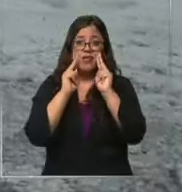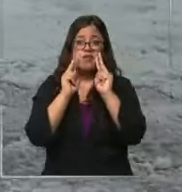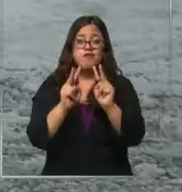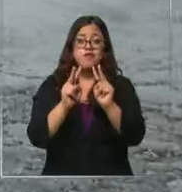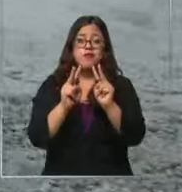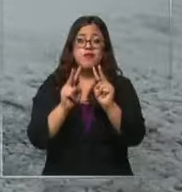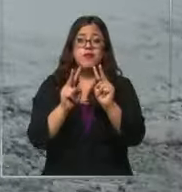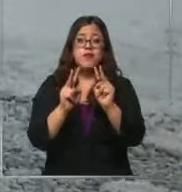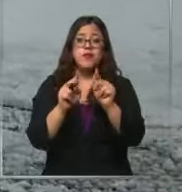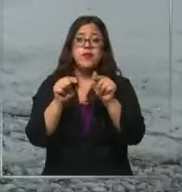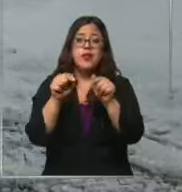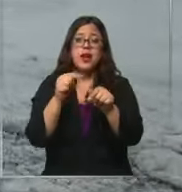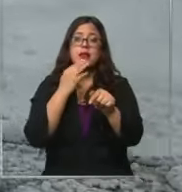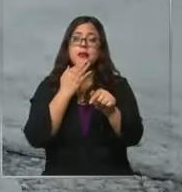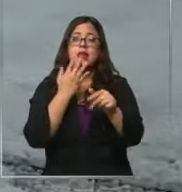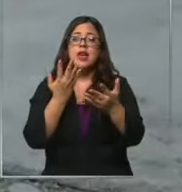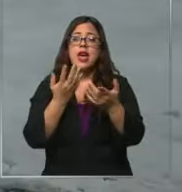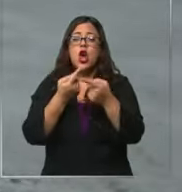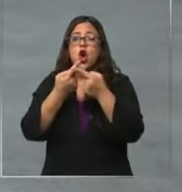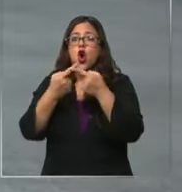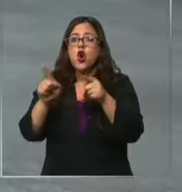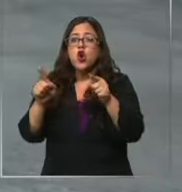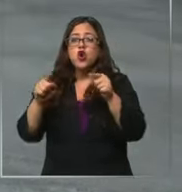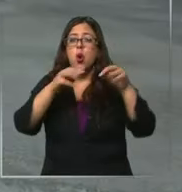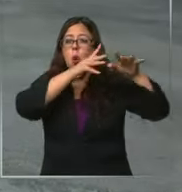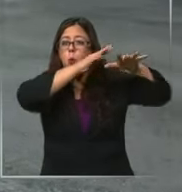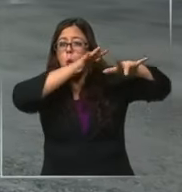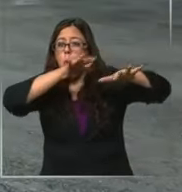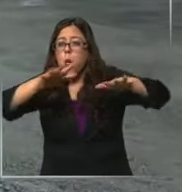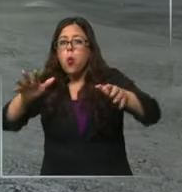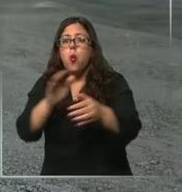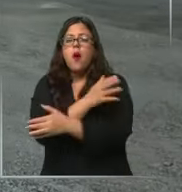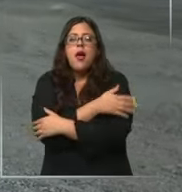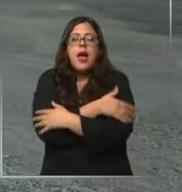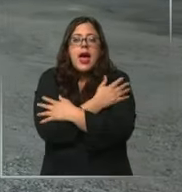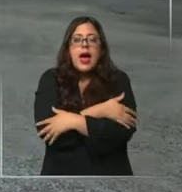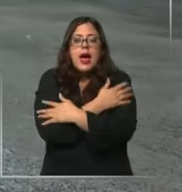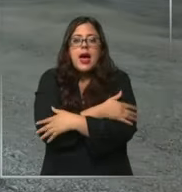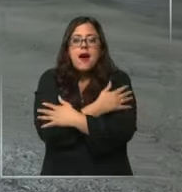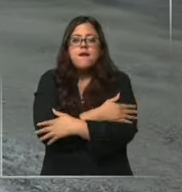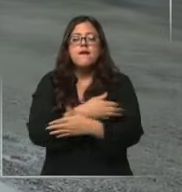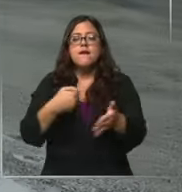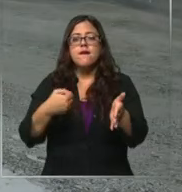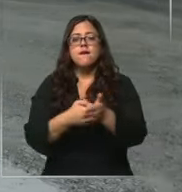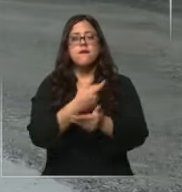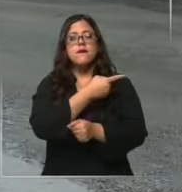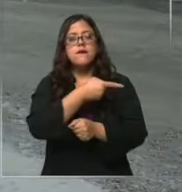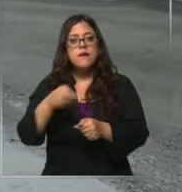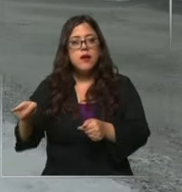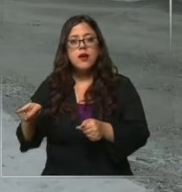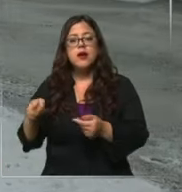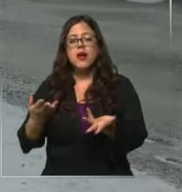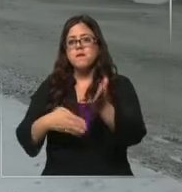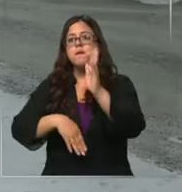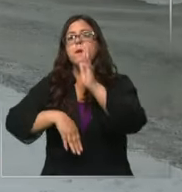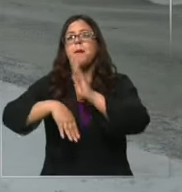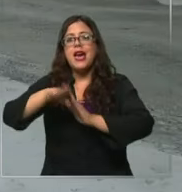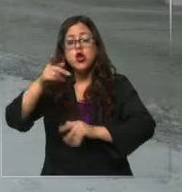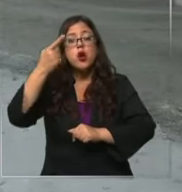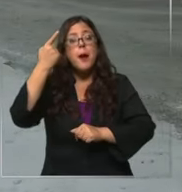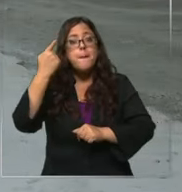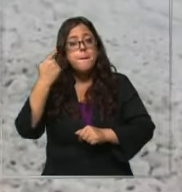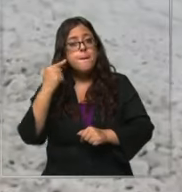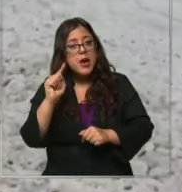registros, y con un nuevo frente frío, además, que se viene ahora durante el fin de semana. Va a ser más intenso, pero se espera